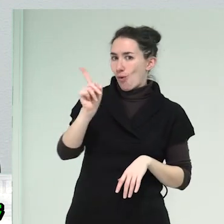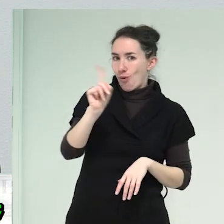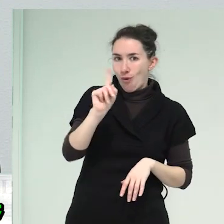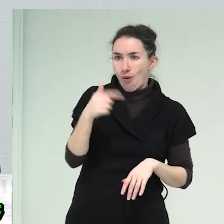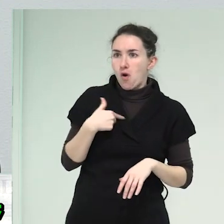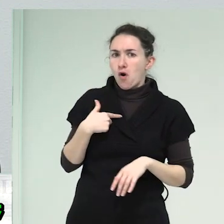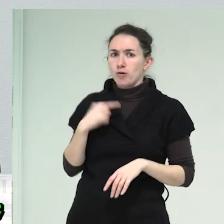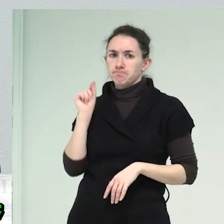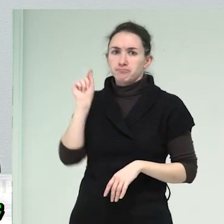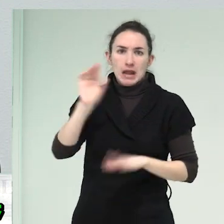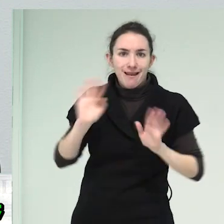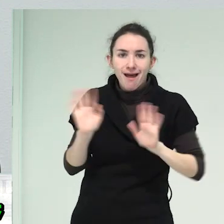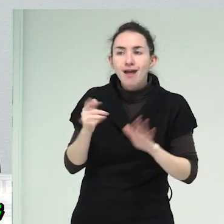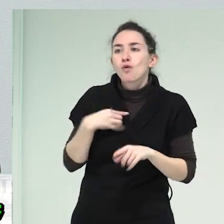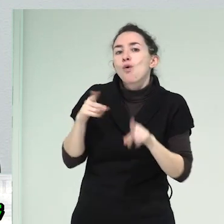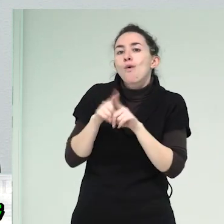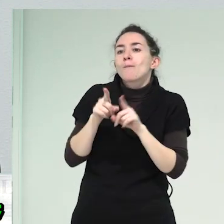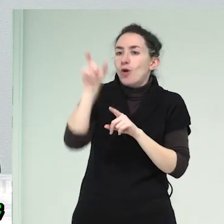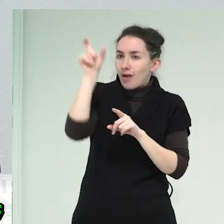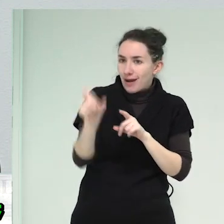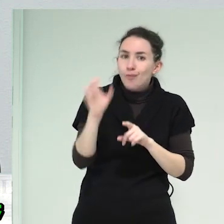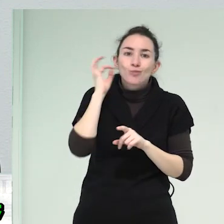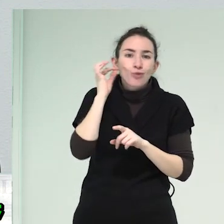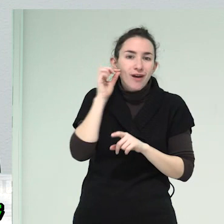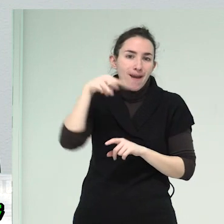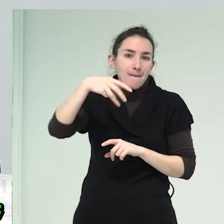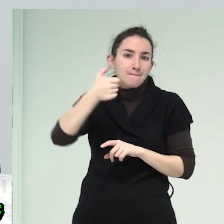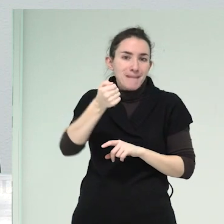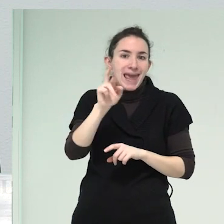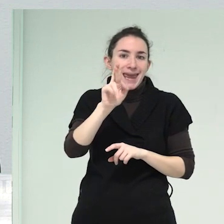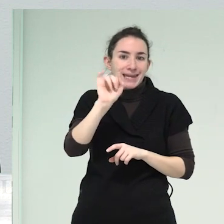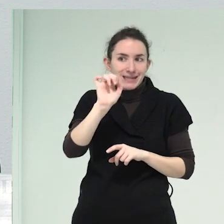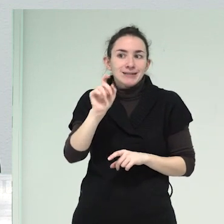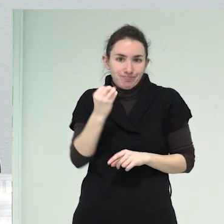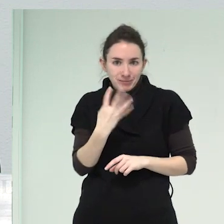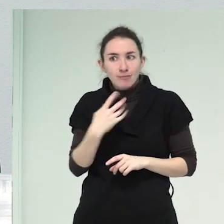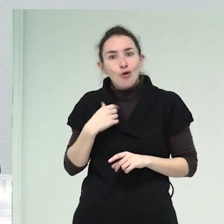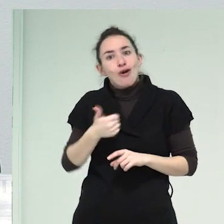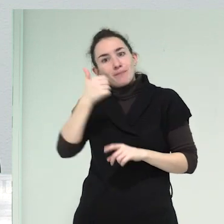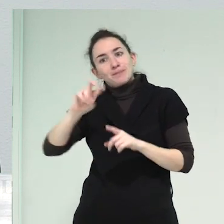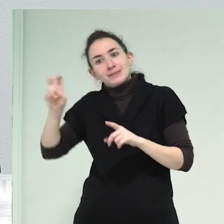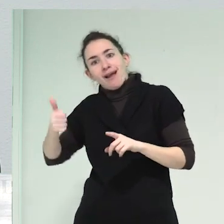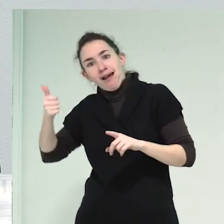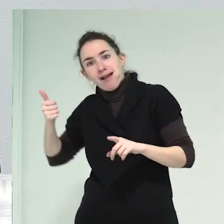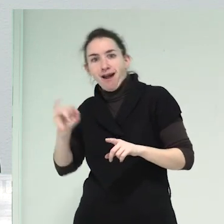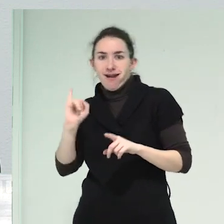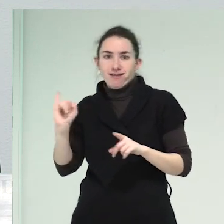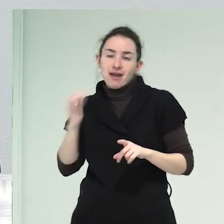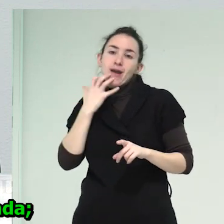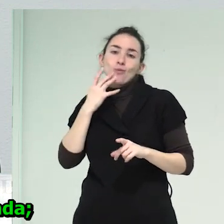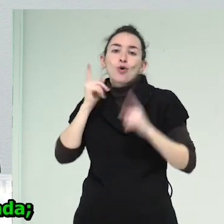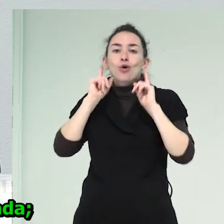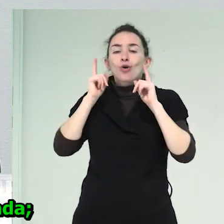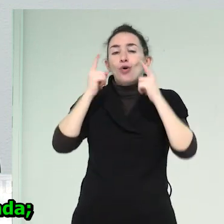que además de las feministas que a veces conocemos, hay otras, y yo traigo a colación solo a Sor Juana Inés de la